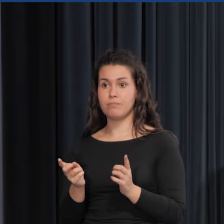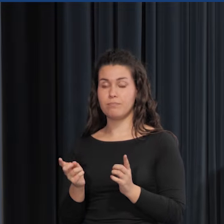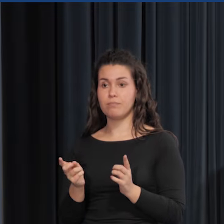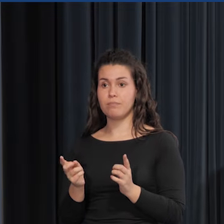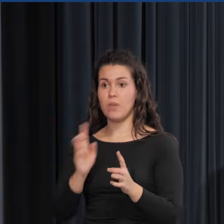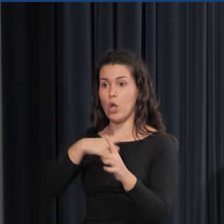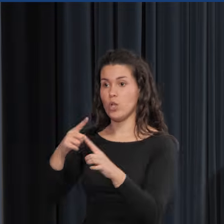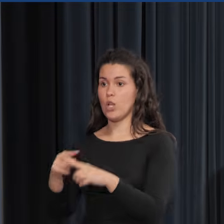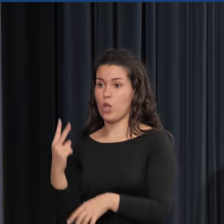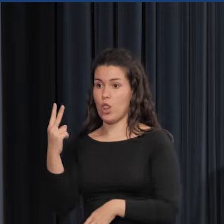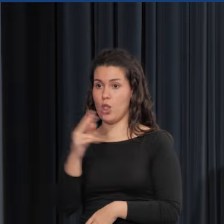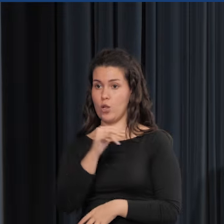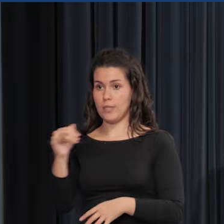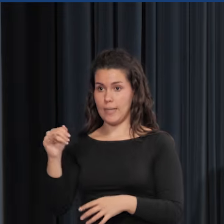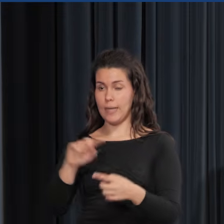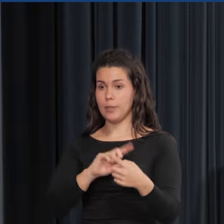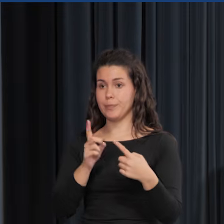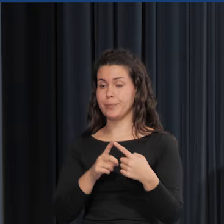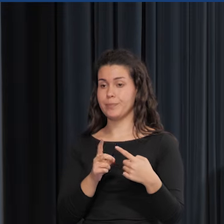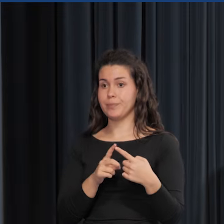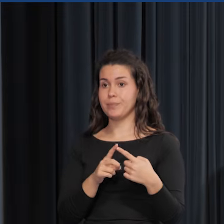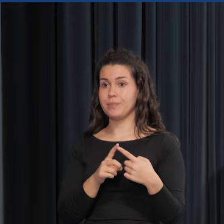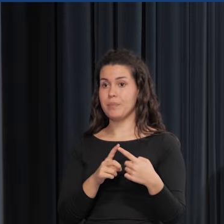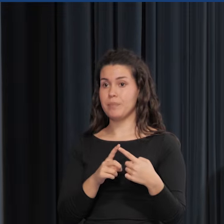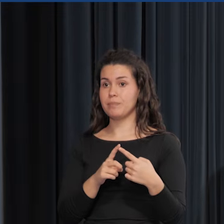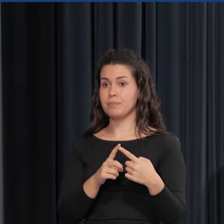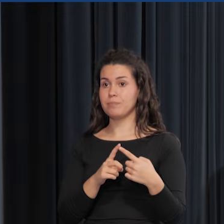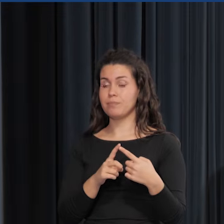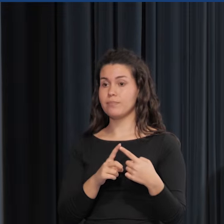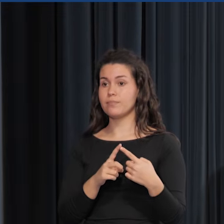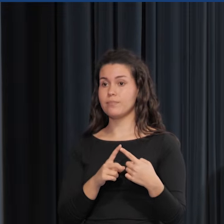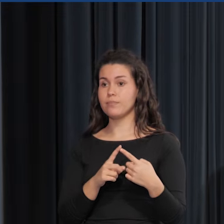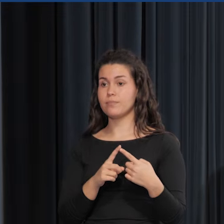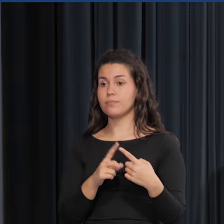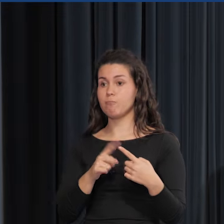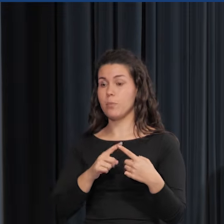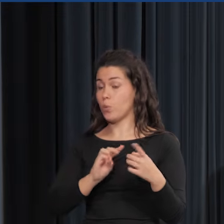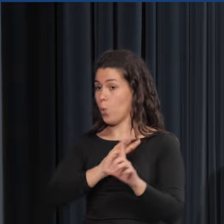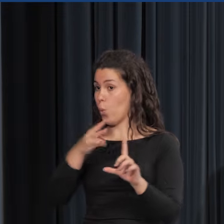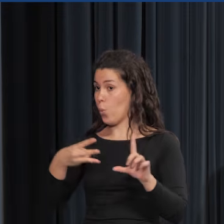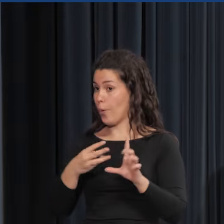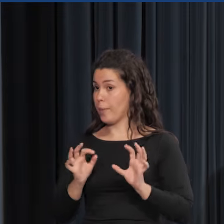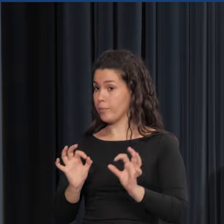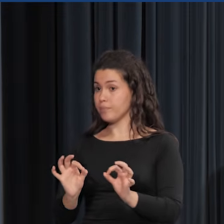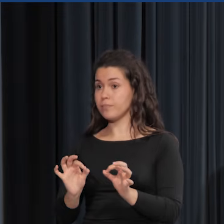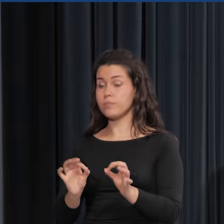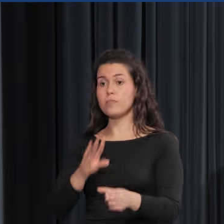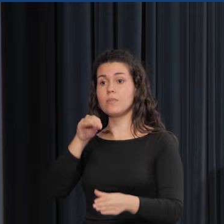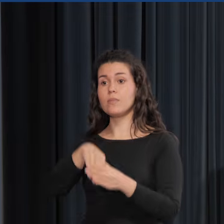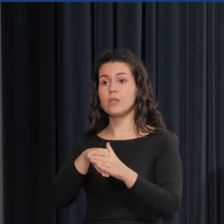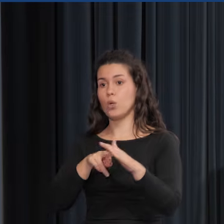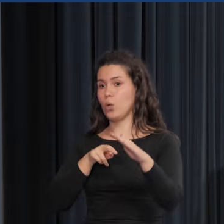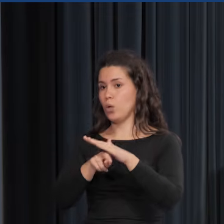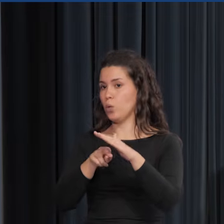principales, por así decirlo. Uno es una página web, donde hay un montón de